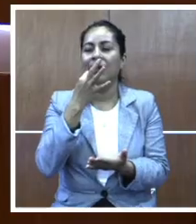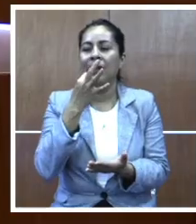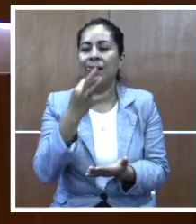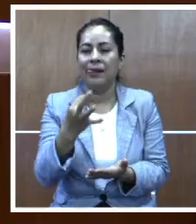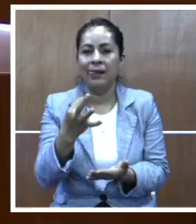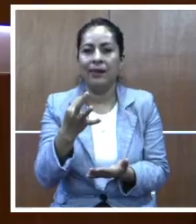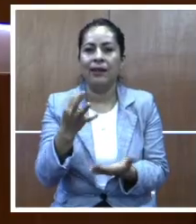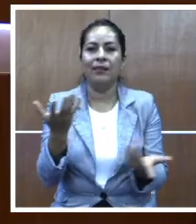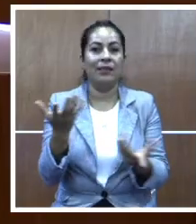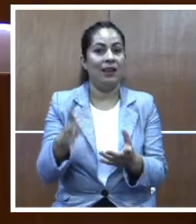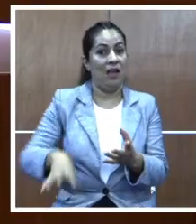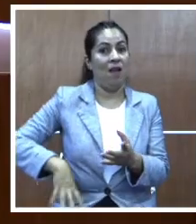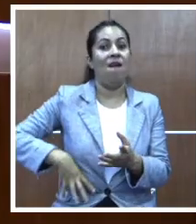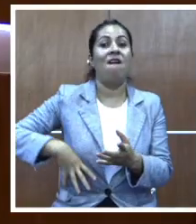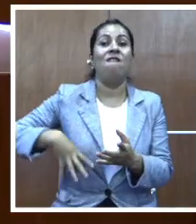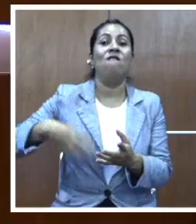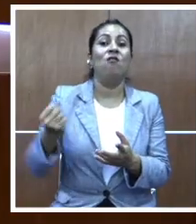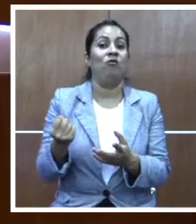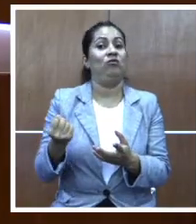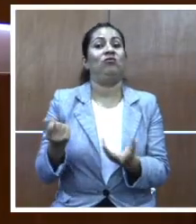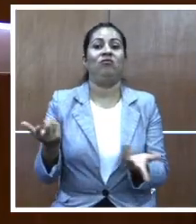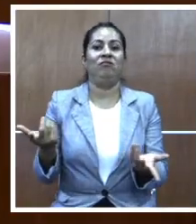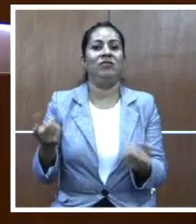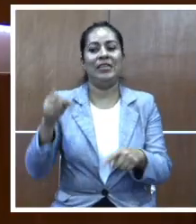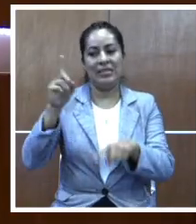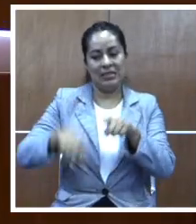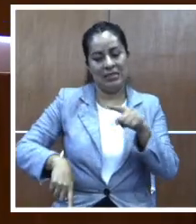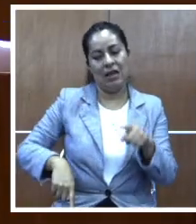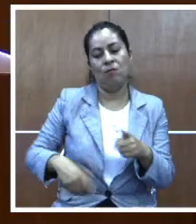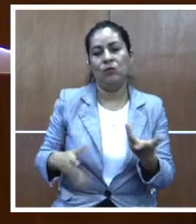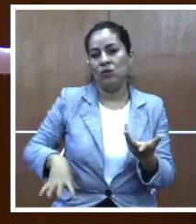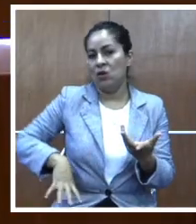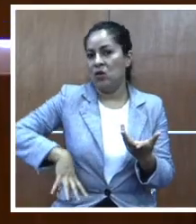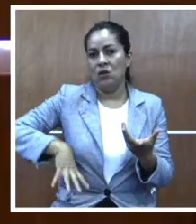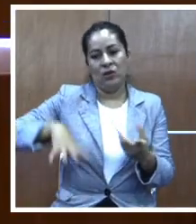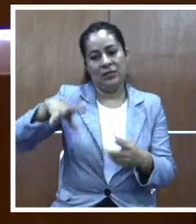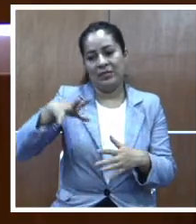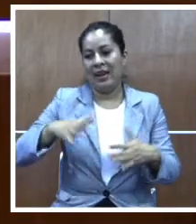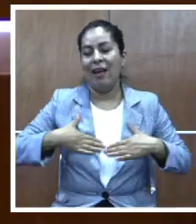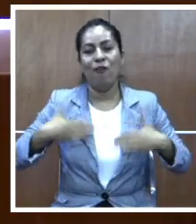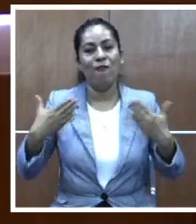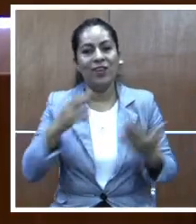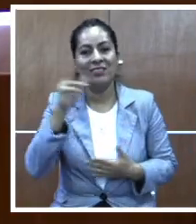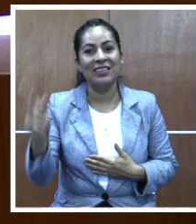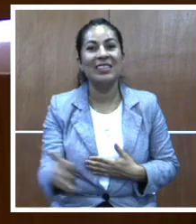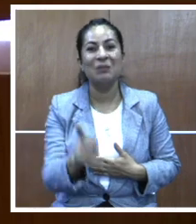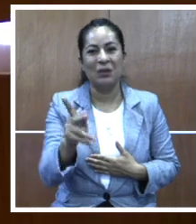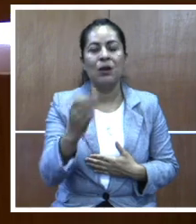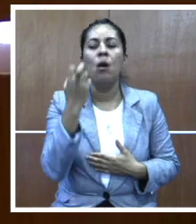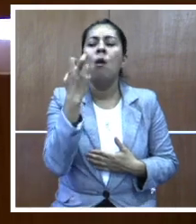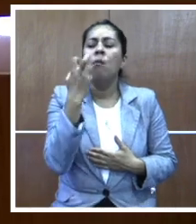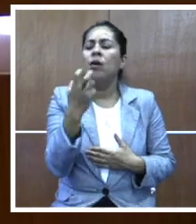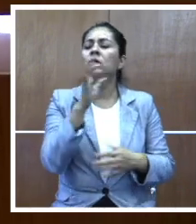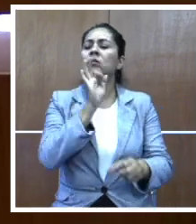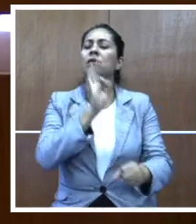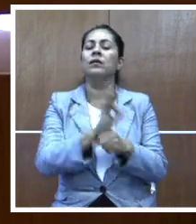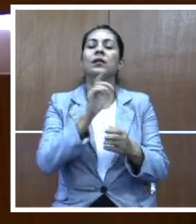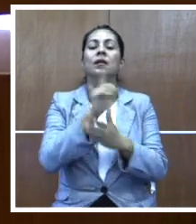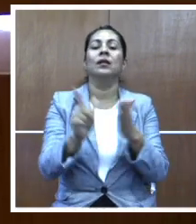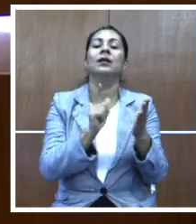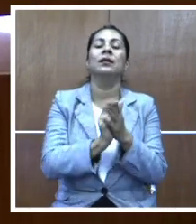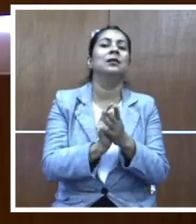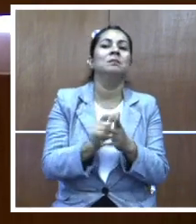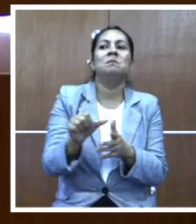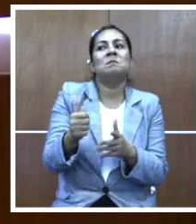la arbitrariedad y traicionamos la confianza del pueblo. Por eso, defender la soberanía legislativa no es